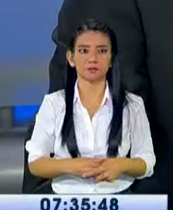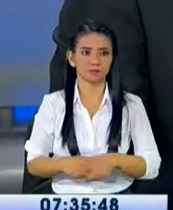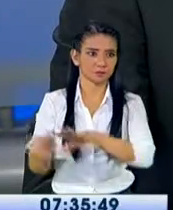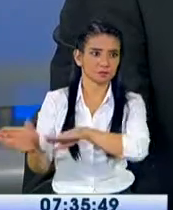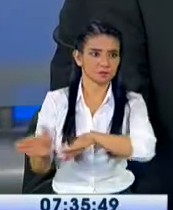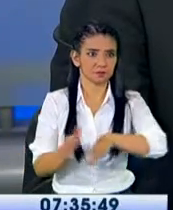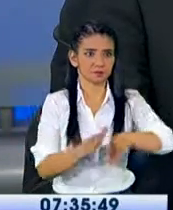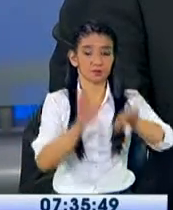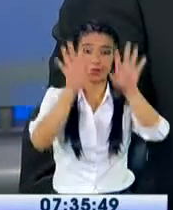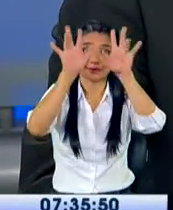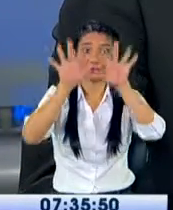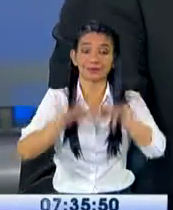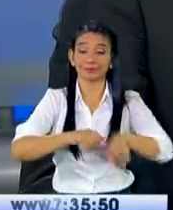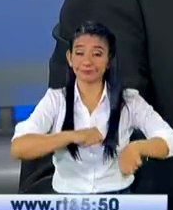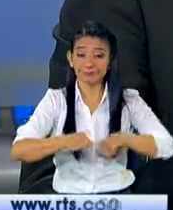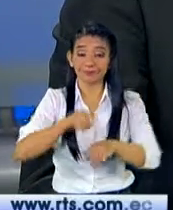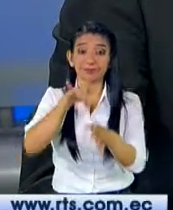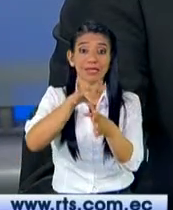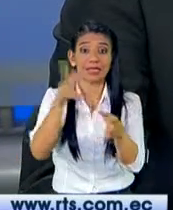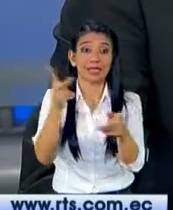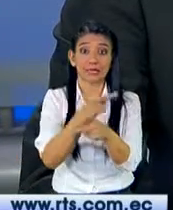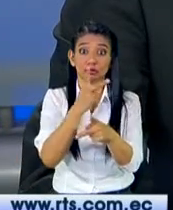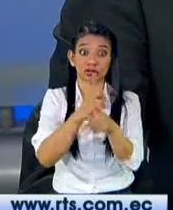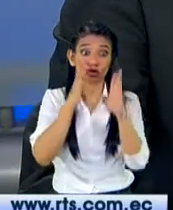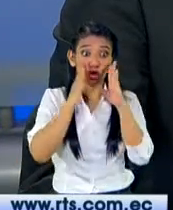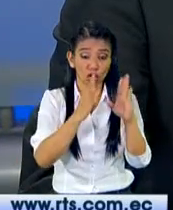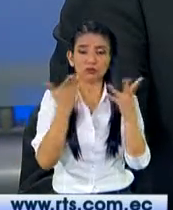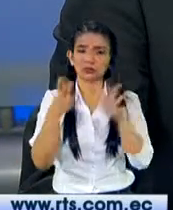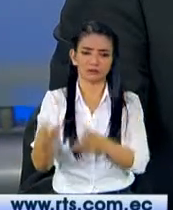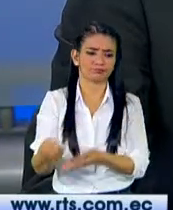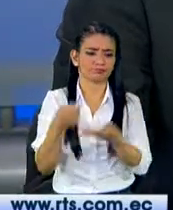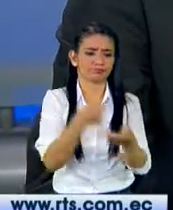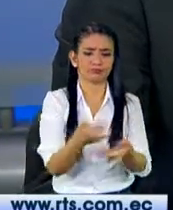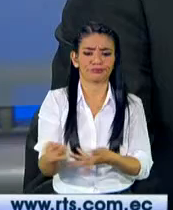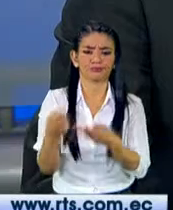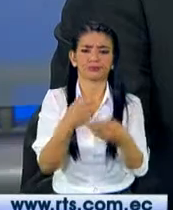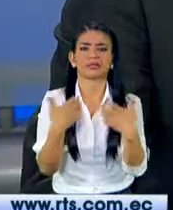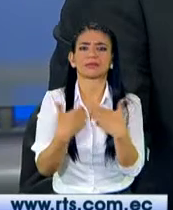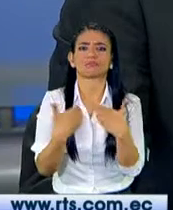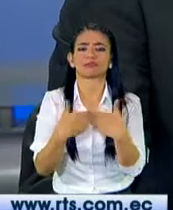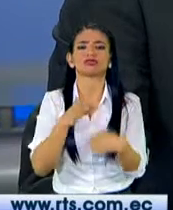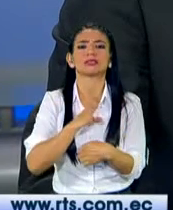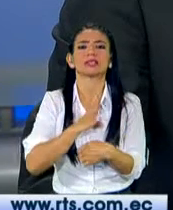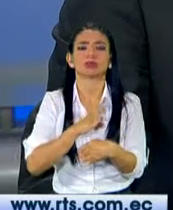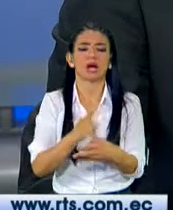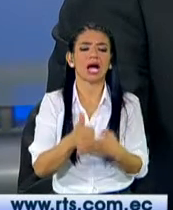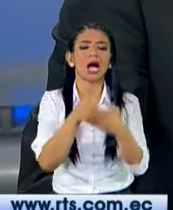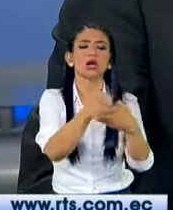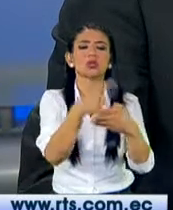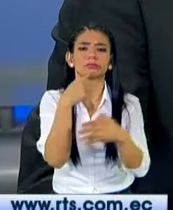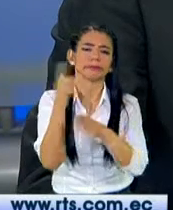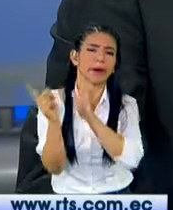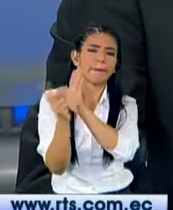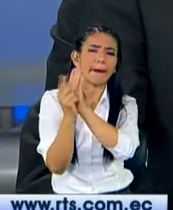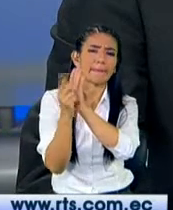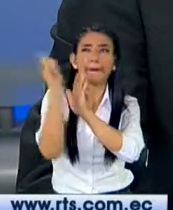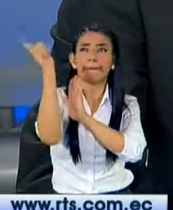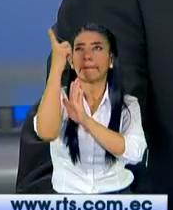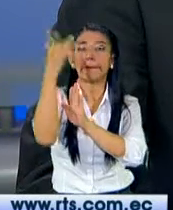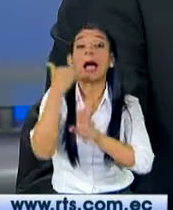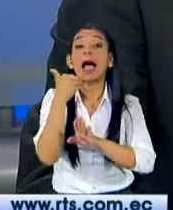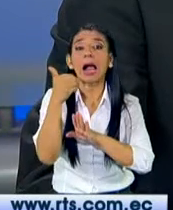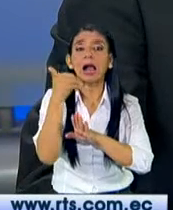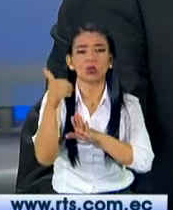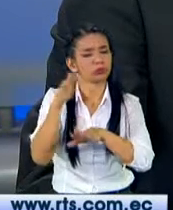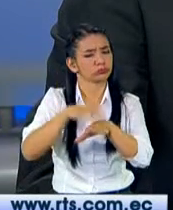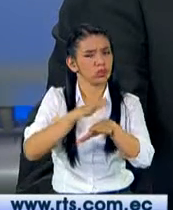La Secretaría de Gestión de Riesgos hizo la entrega al Instituto Geofísico de varios equipos técnicos que ayudarán a potenciar los sistemas de alerta temprana ante la actividad